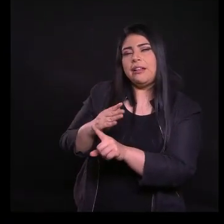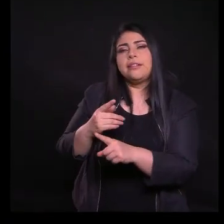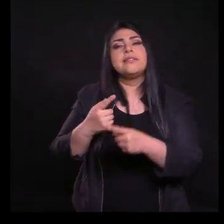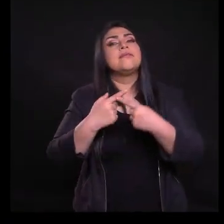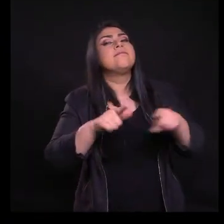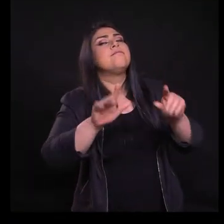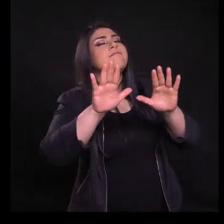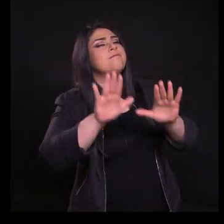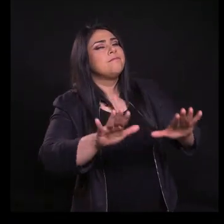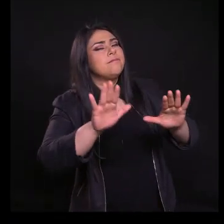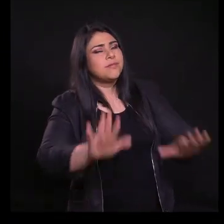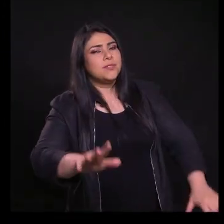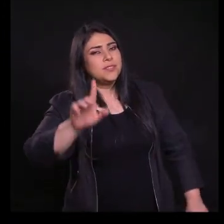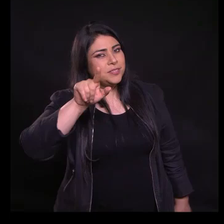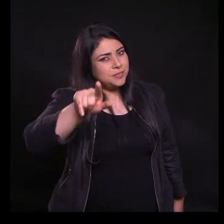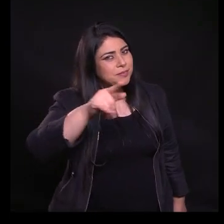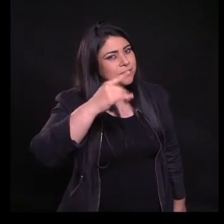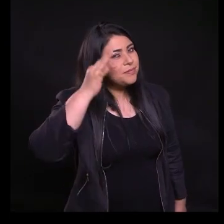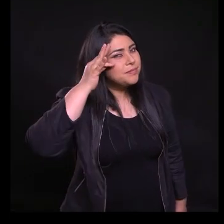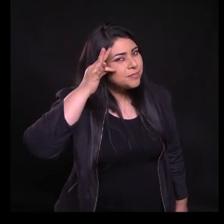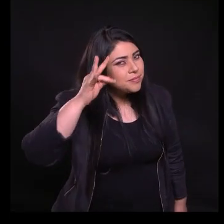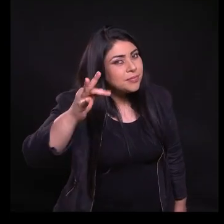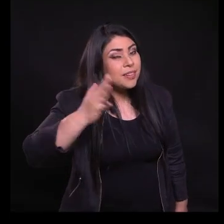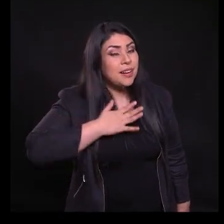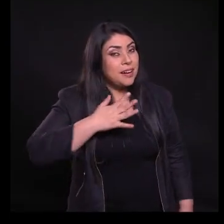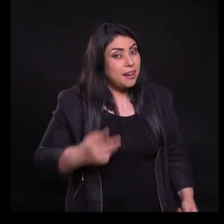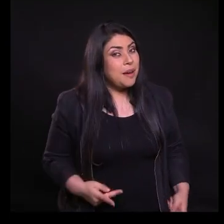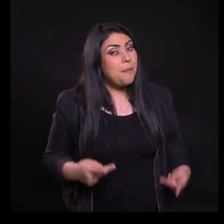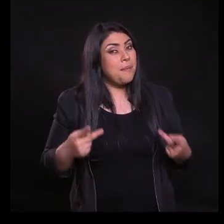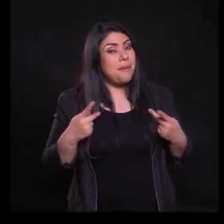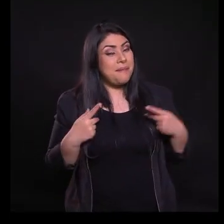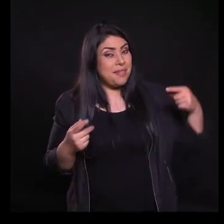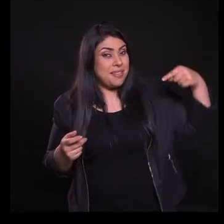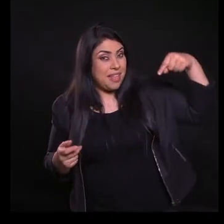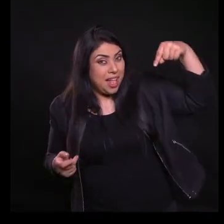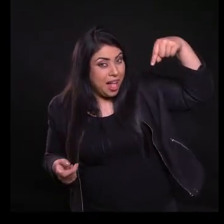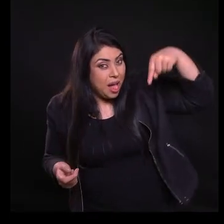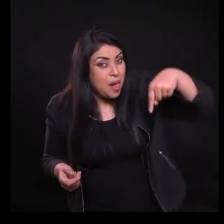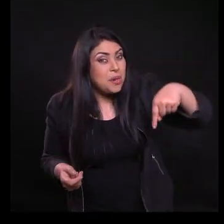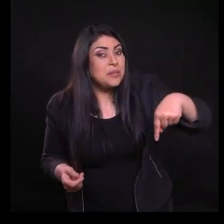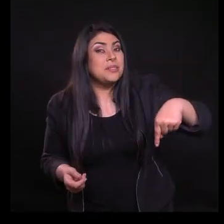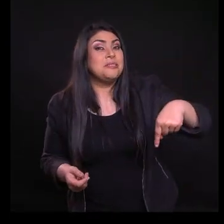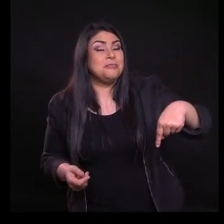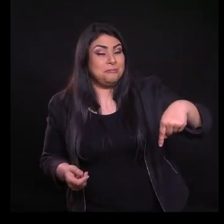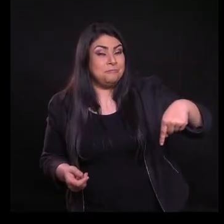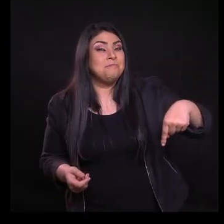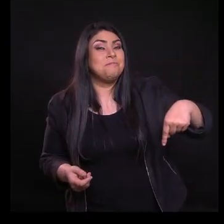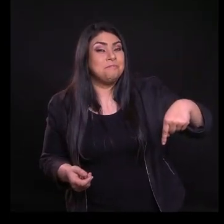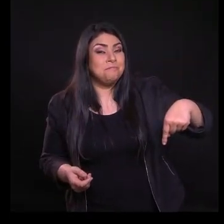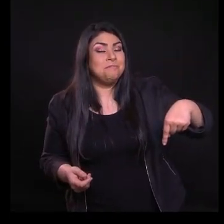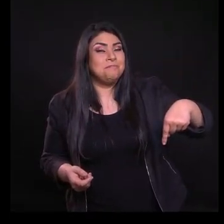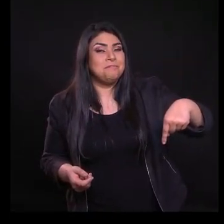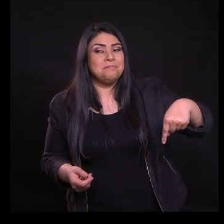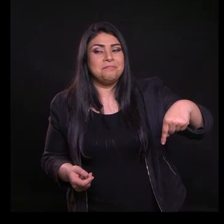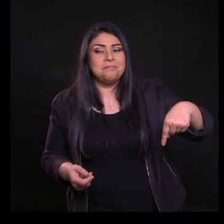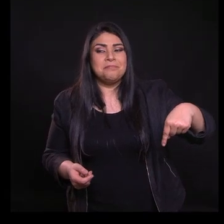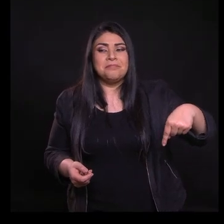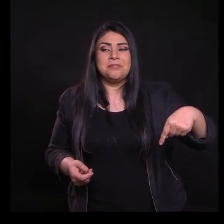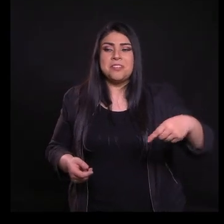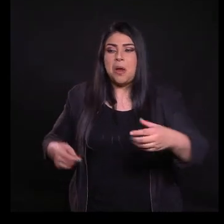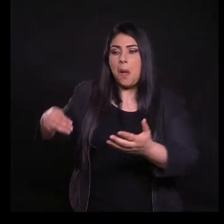digo algo hoy puedo testificar te que en mi vida hoy es un miedo un millón de veces mejor